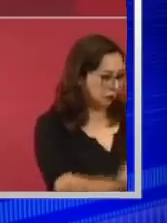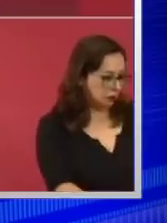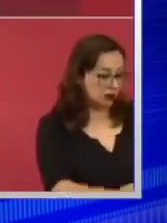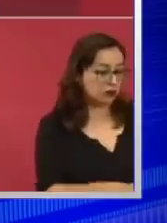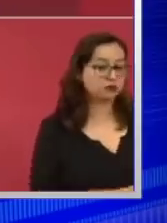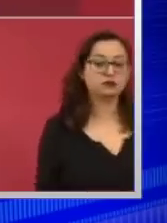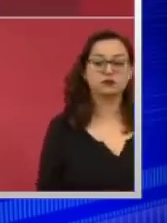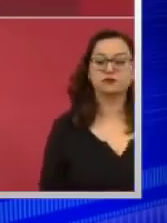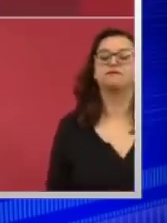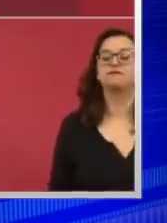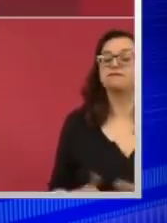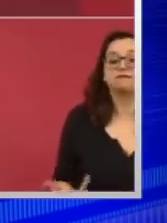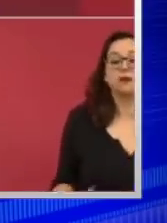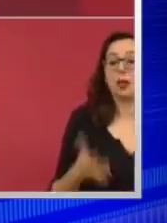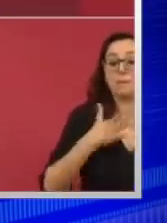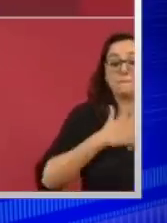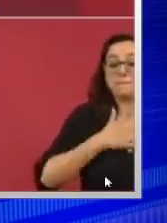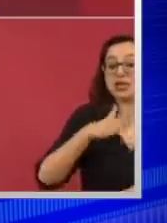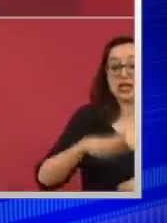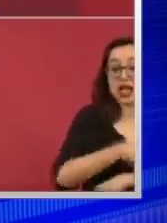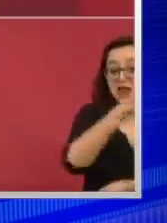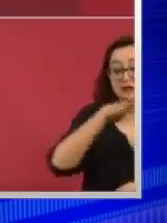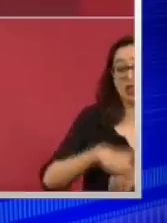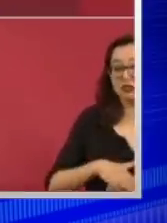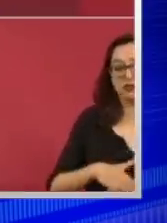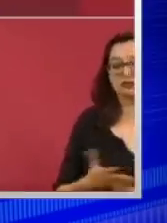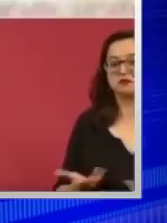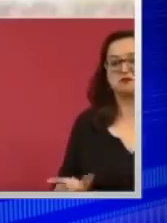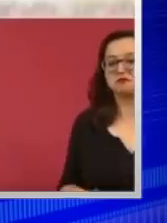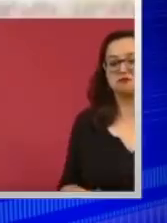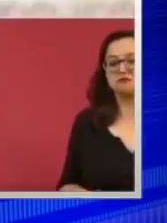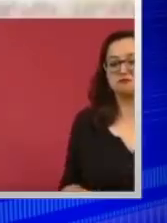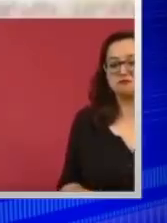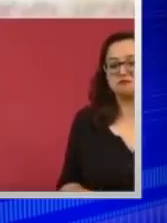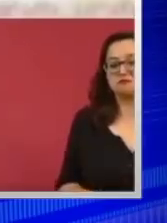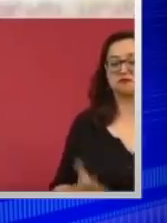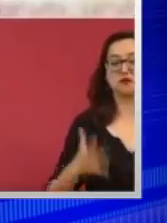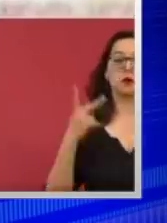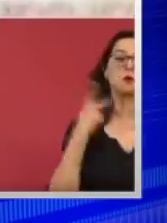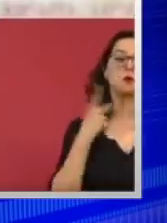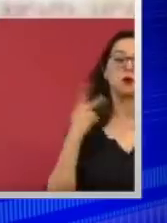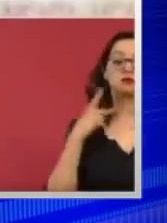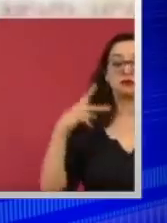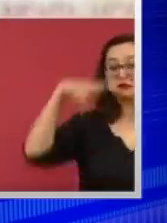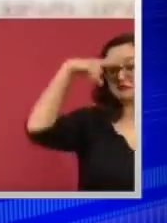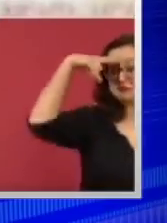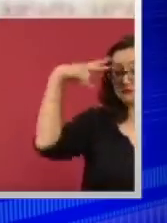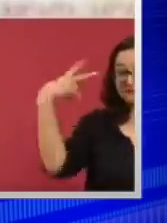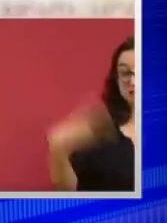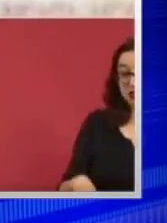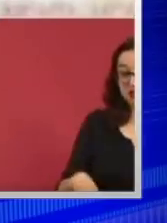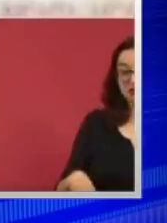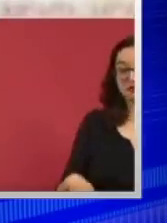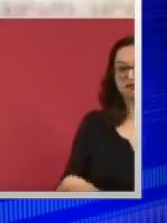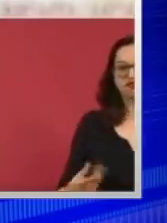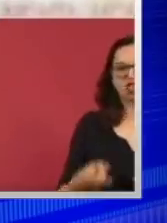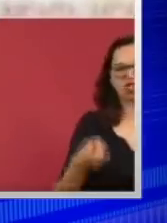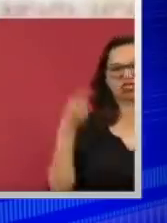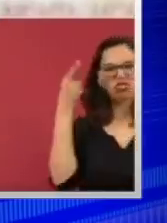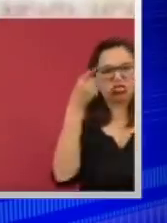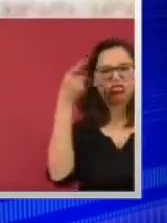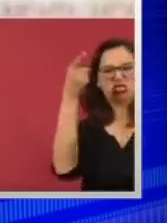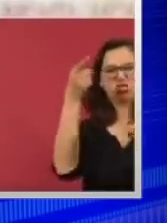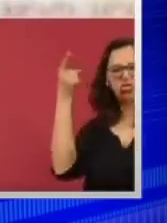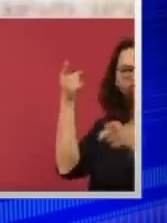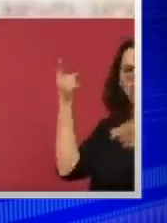no es la política de méxico este insultar a nadie